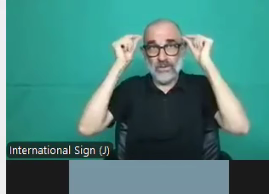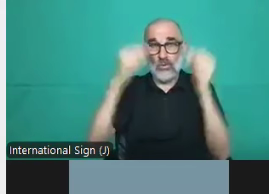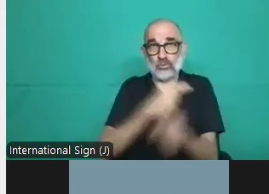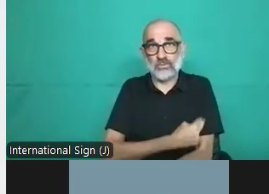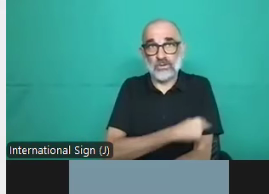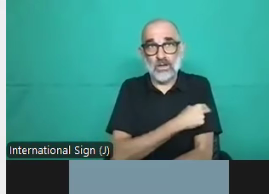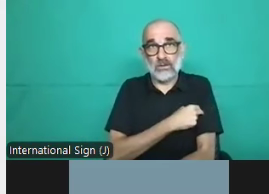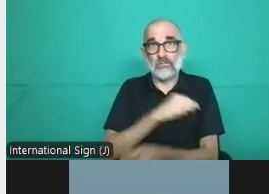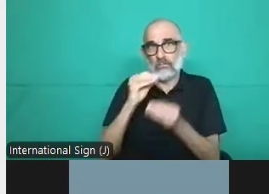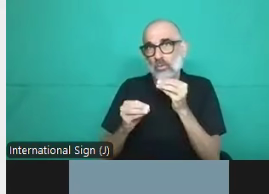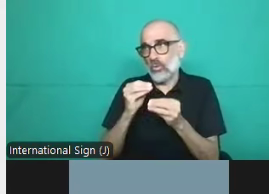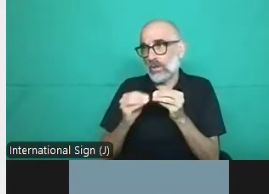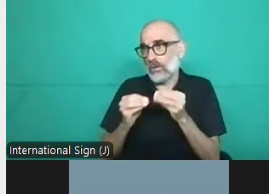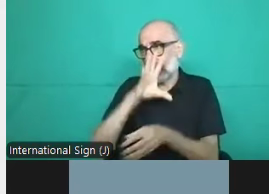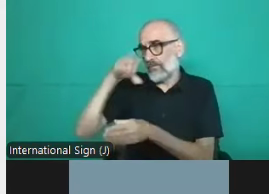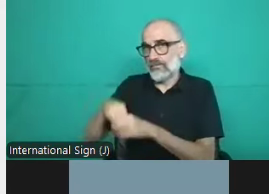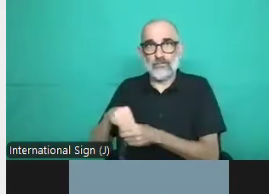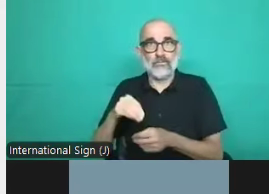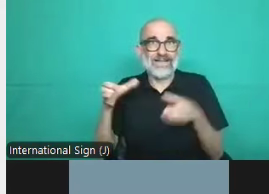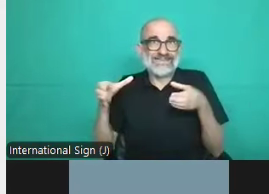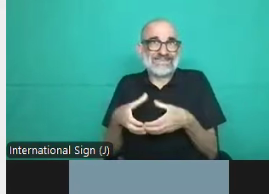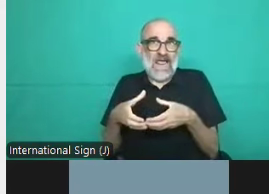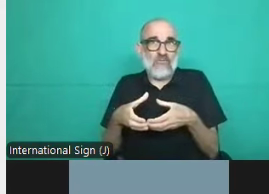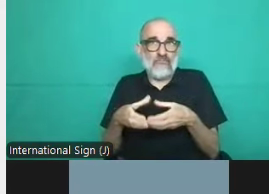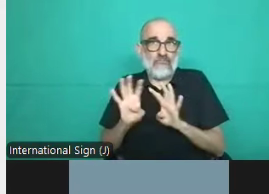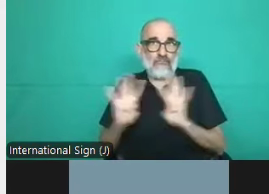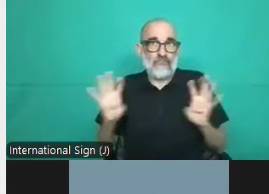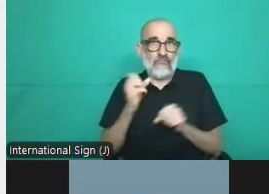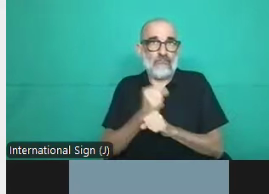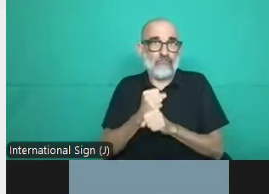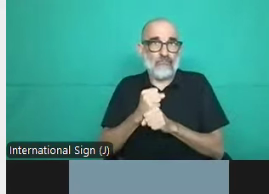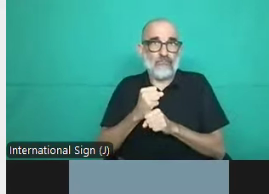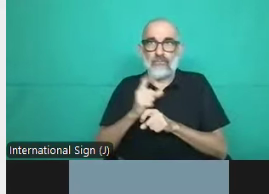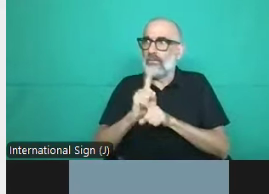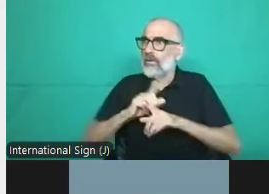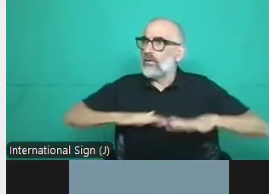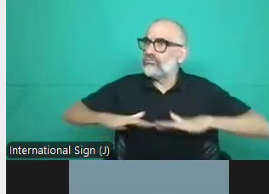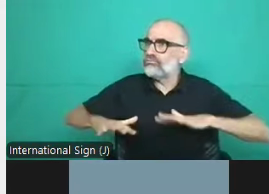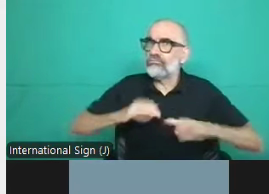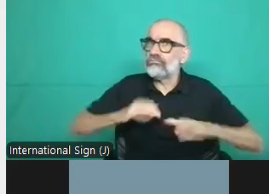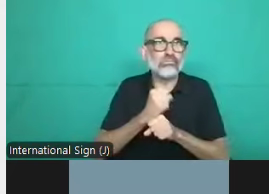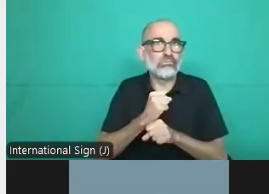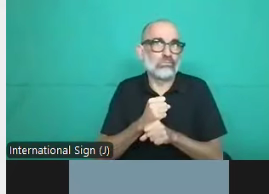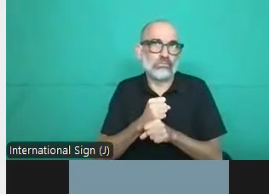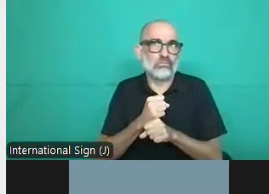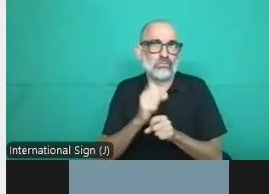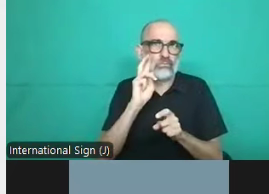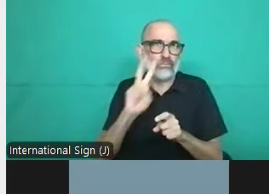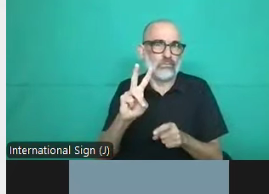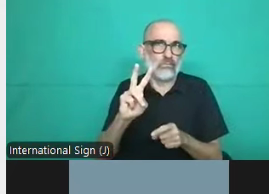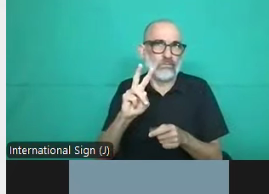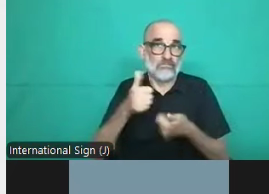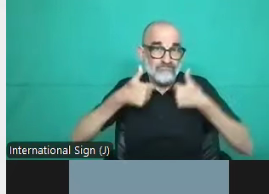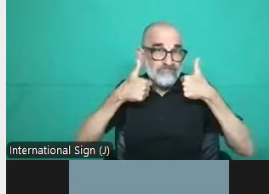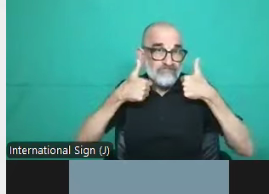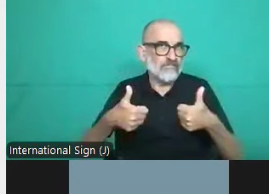vez mais Como respuesta a incerteza este y varias e pouca otros segurança. desafíos alrededor de la Como fuerza de trabajo resposta en salud, e, la da Organización força